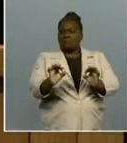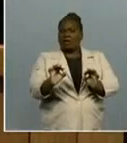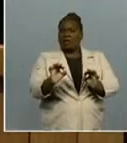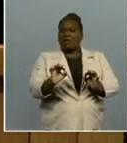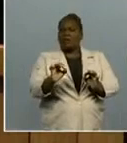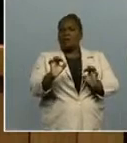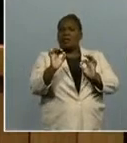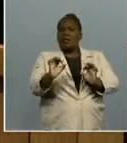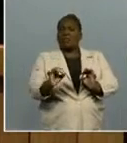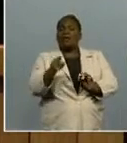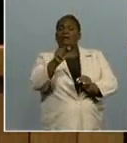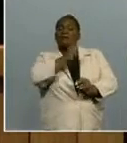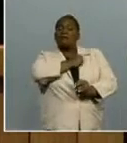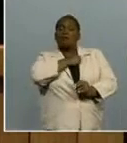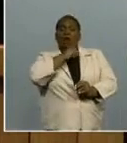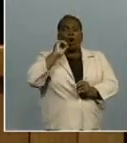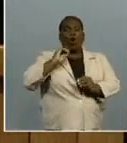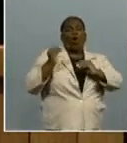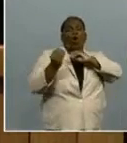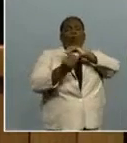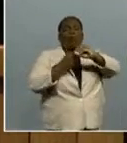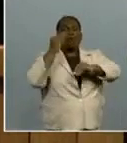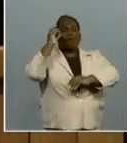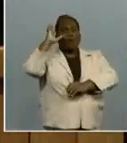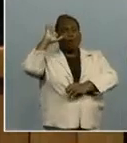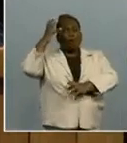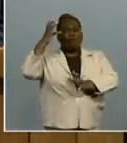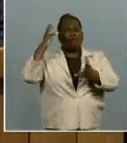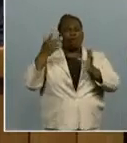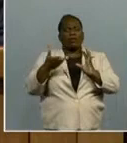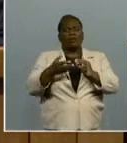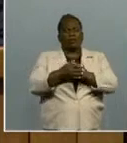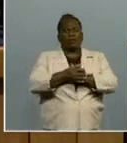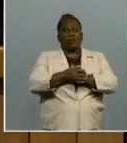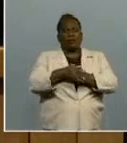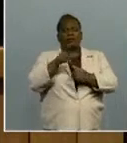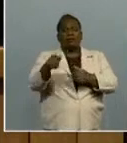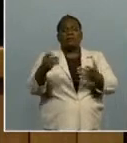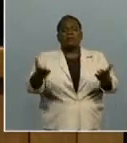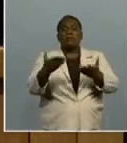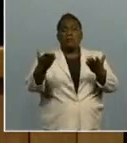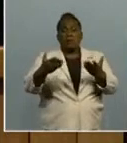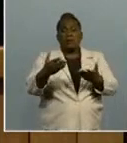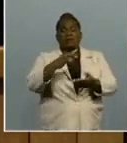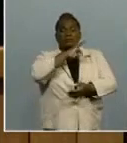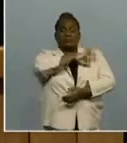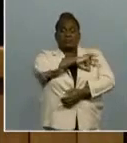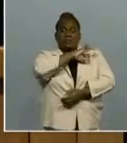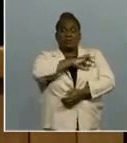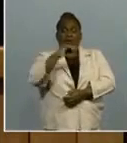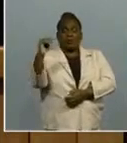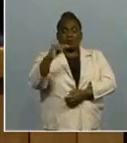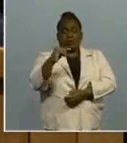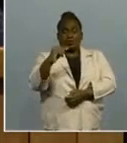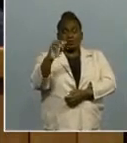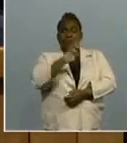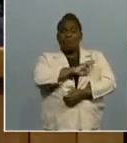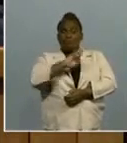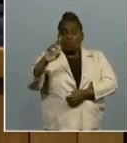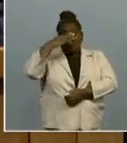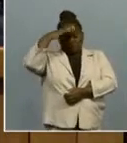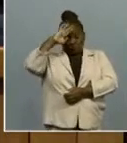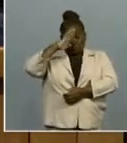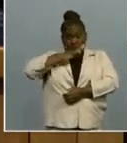empeñados en confundir desalentar y promover sentimientos negativos la revolución cubana